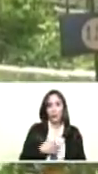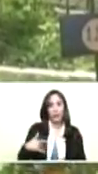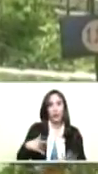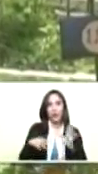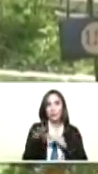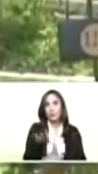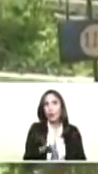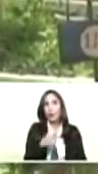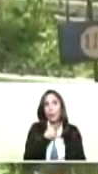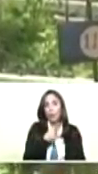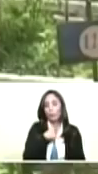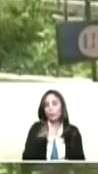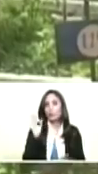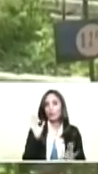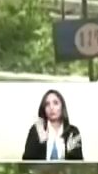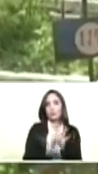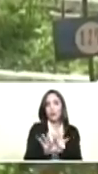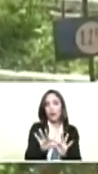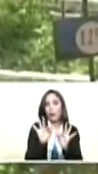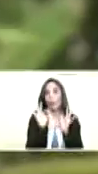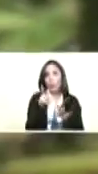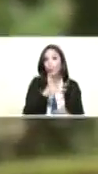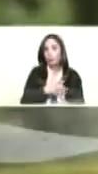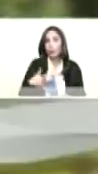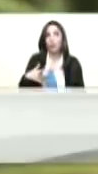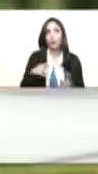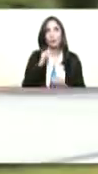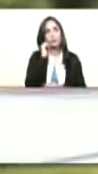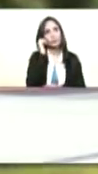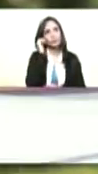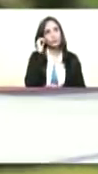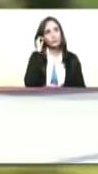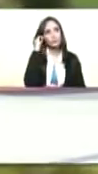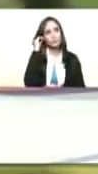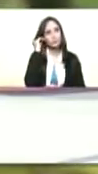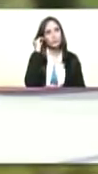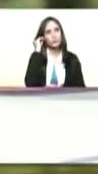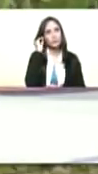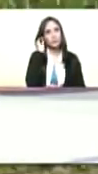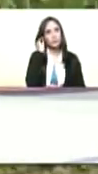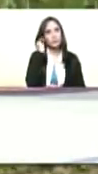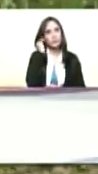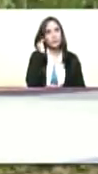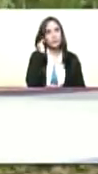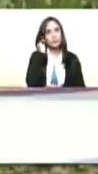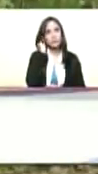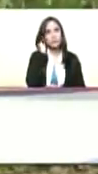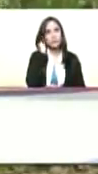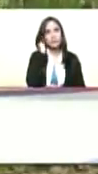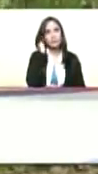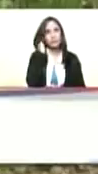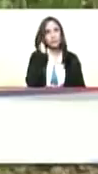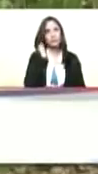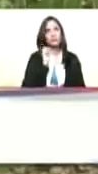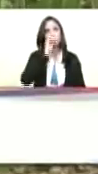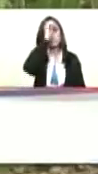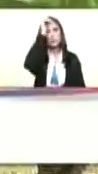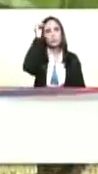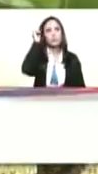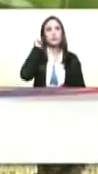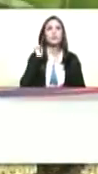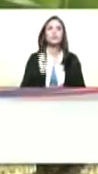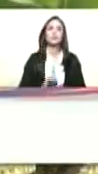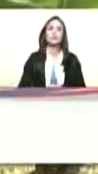gusta saludos. Este, mira. Usted me gusta Brasilia. Este, mira. Le gusta ese. Bueno, cosecha ese. Sí. Es todo suyo. ¿Me lo autoriza?